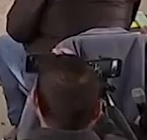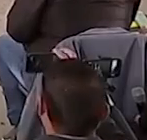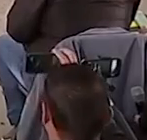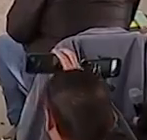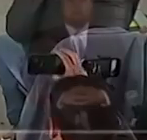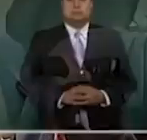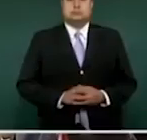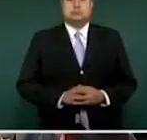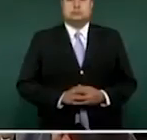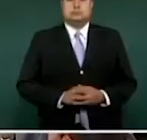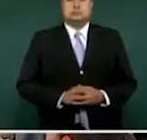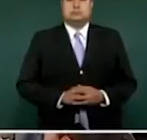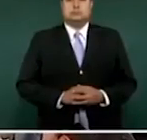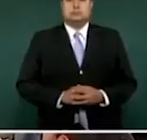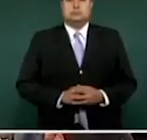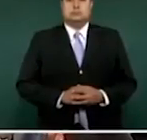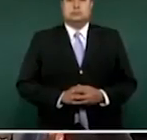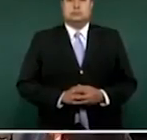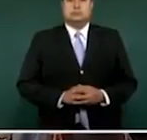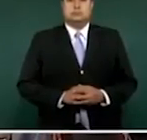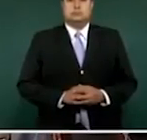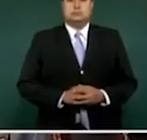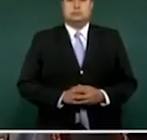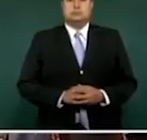A ver, San Luis.